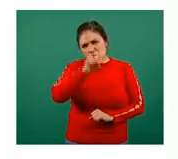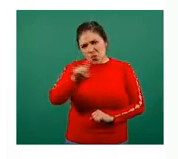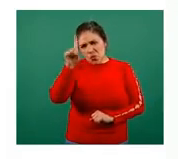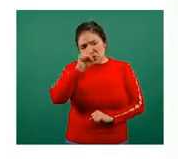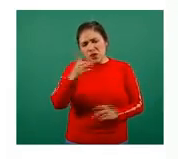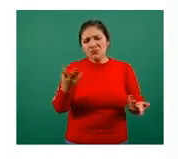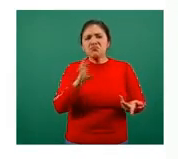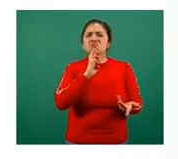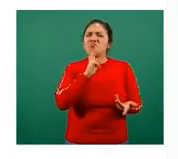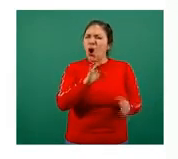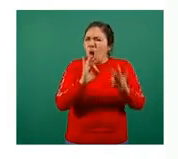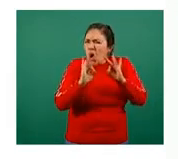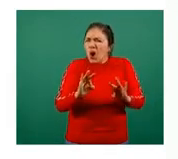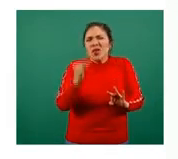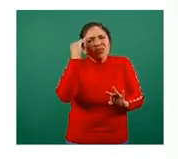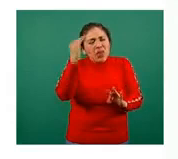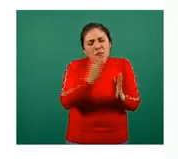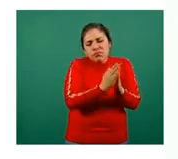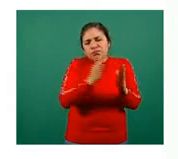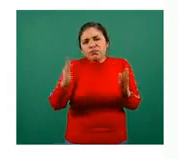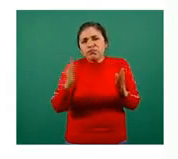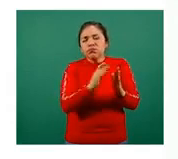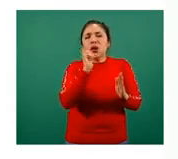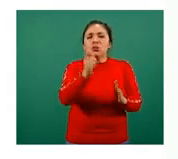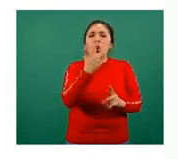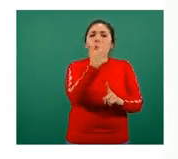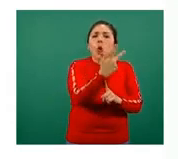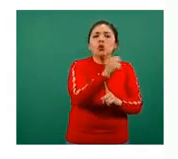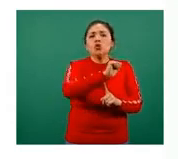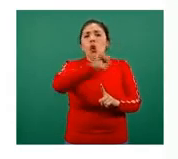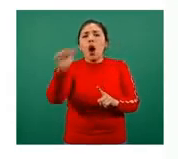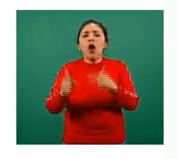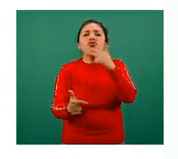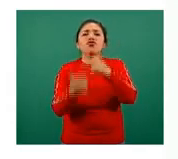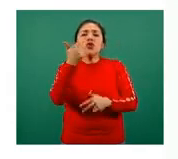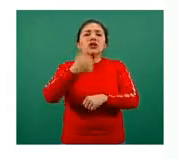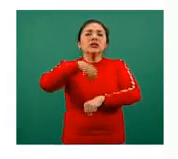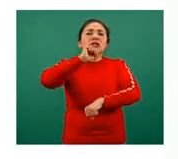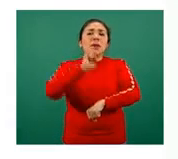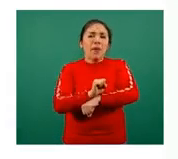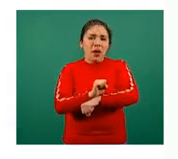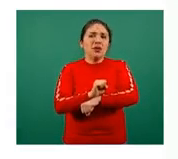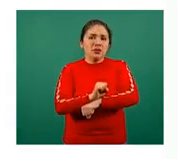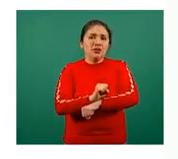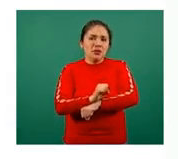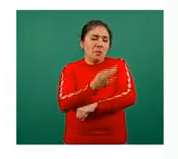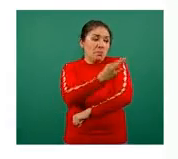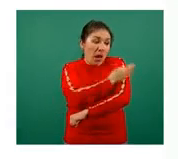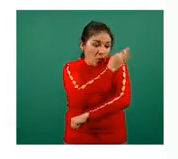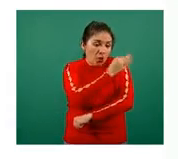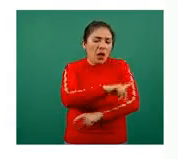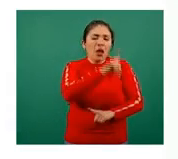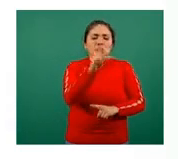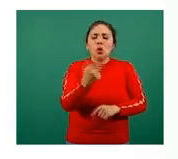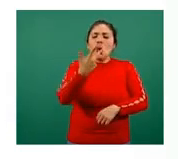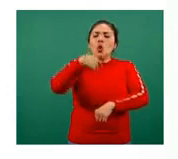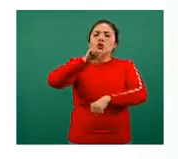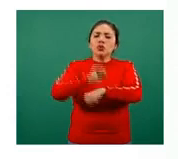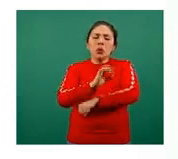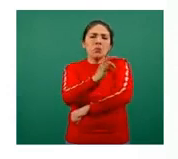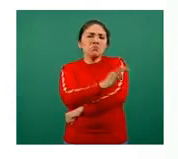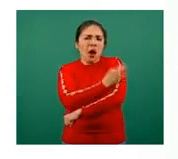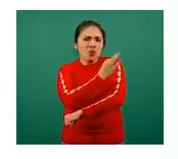un intervalo de 8 a 12 semanas entre las dos dosis. Si la